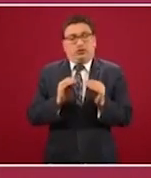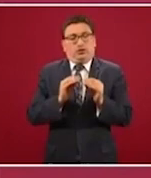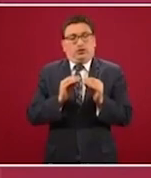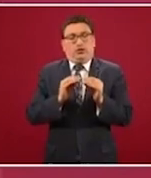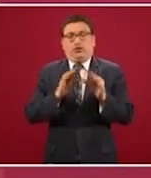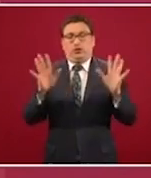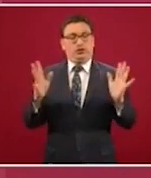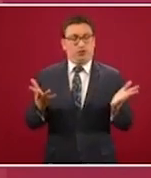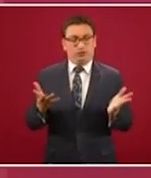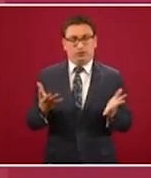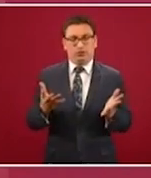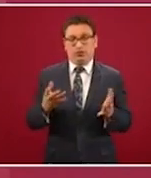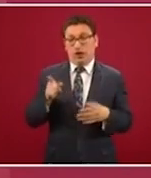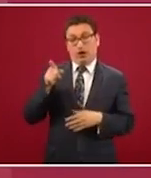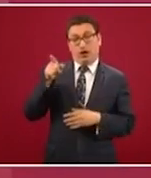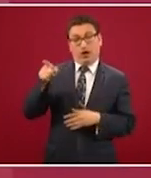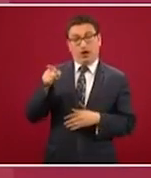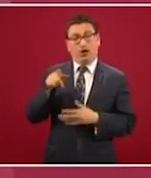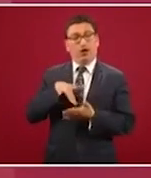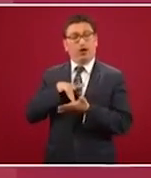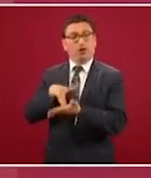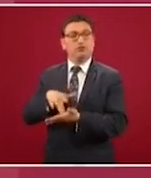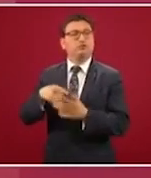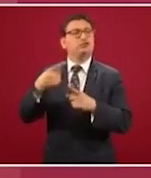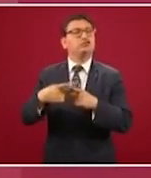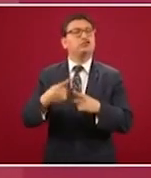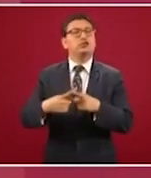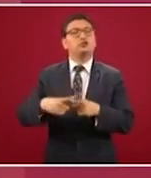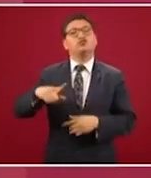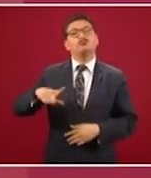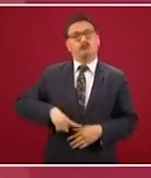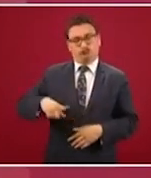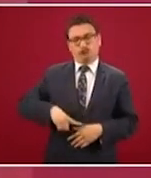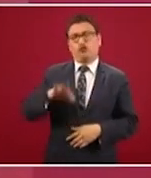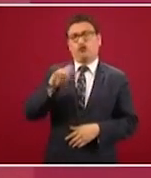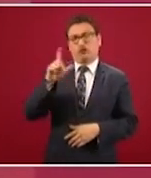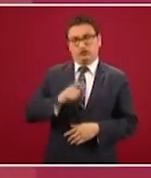fue apoyado por el gobierno de Vicente Fox,